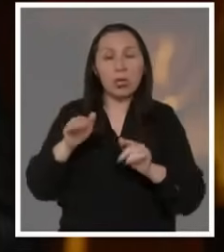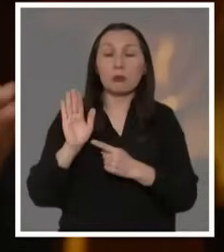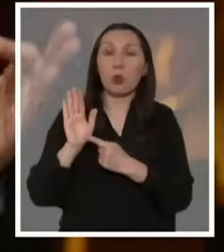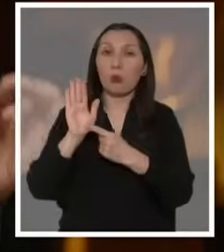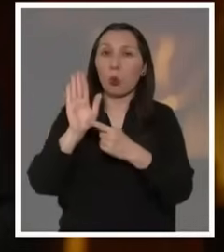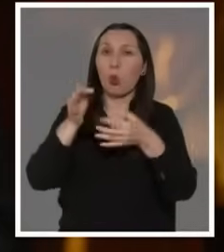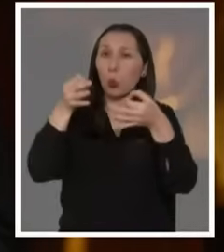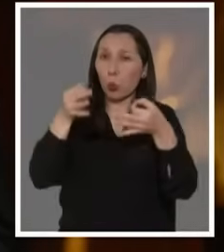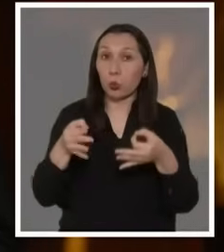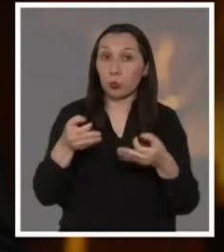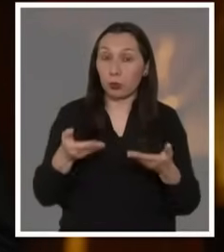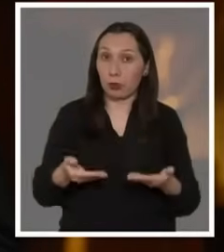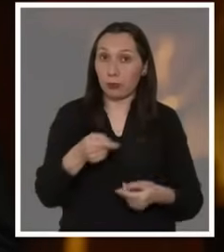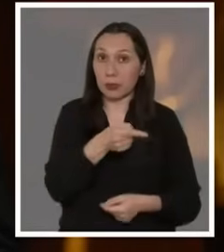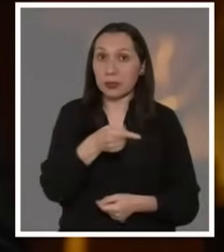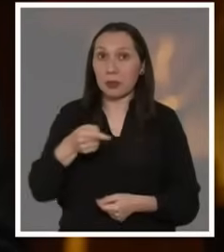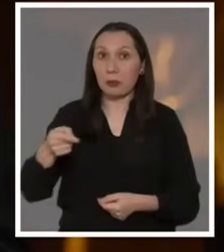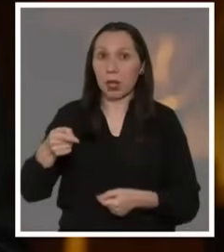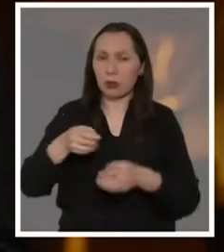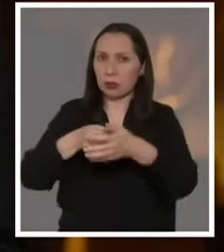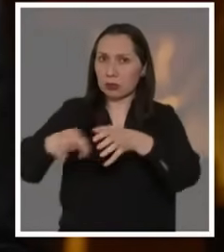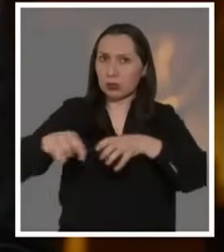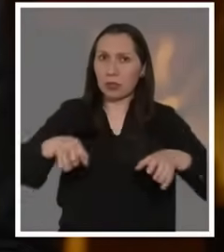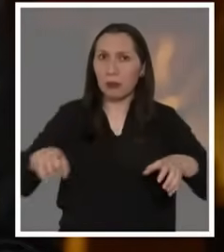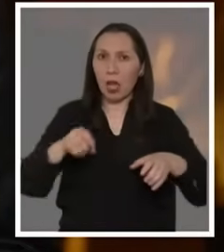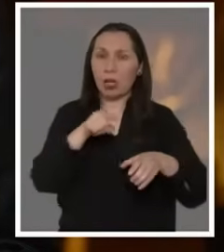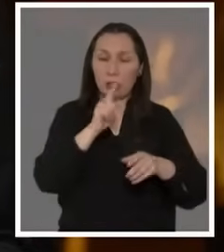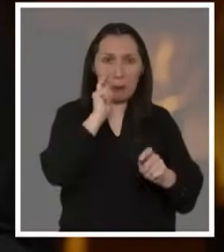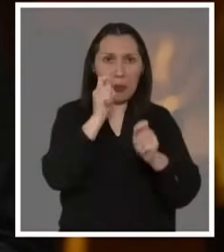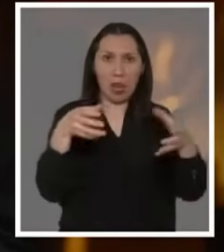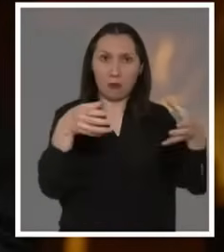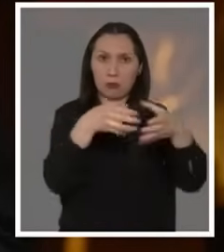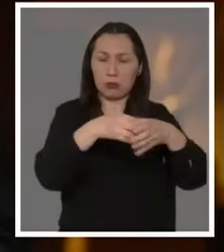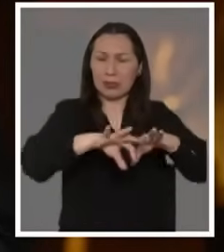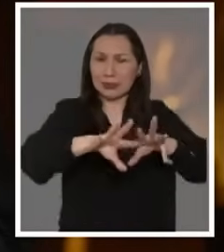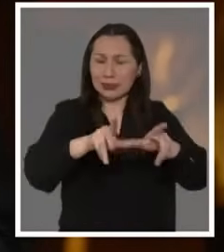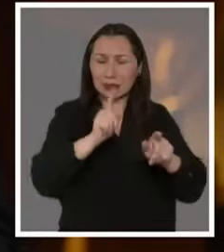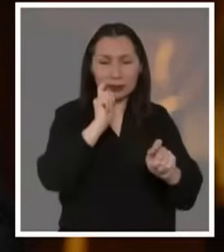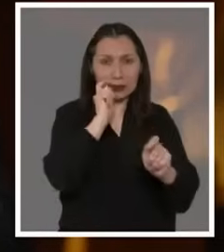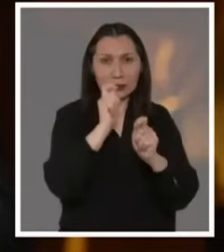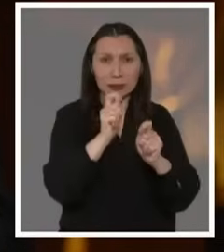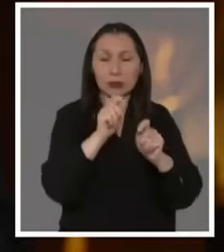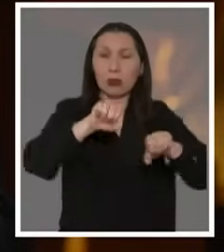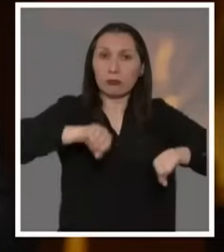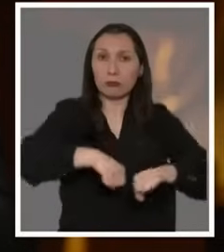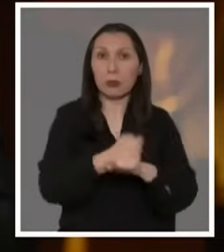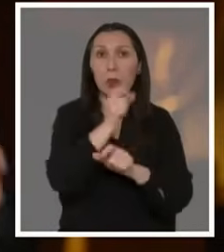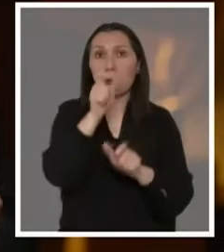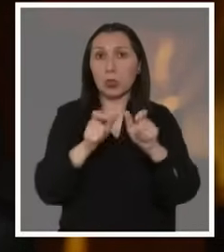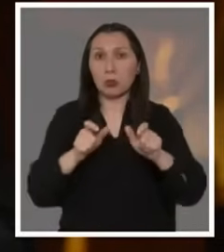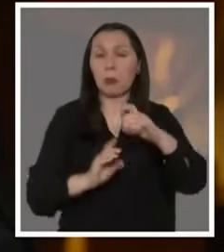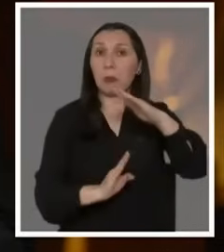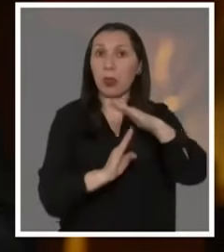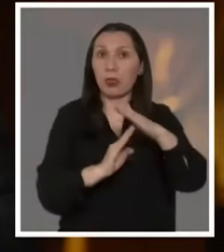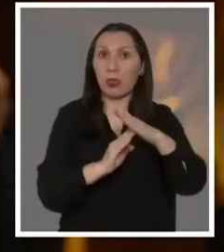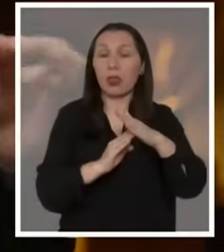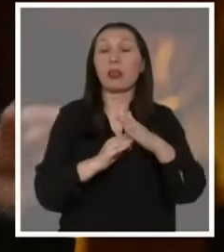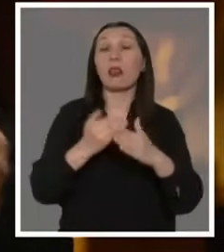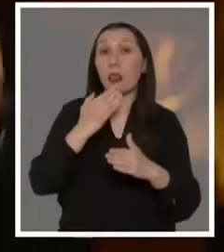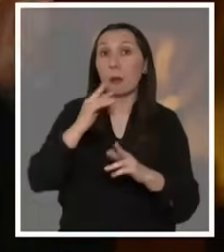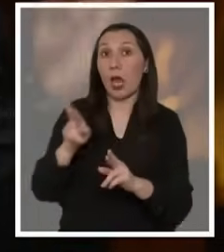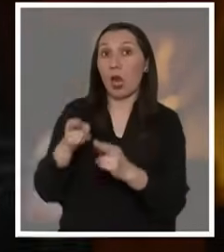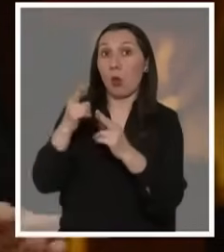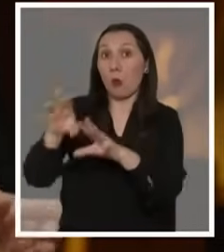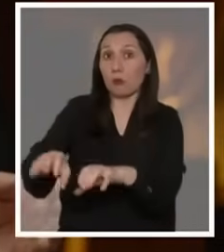demostrado justamente esta semana, desarticulando células de peligrosas bandas criminales, deteniendo a personas con órdenes pendientes o